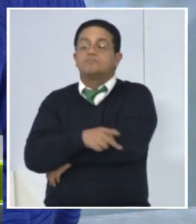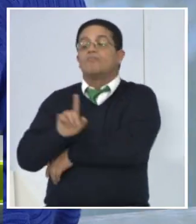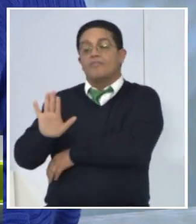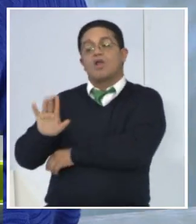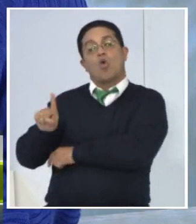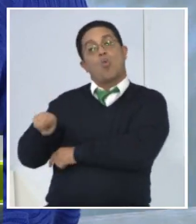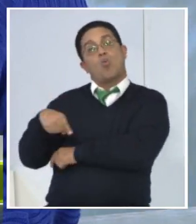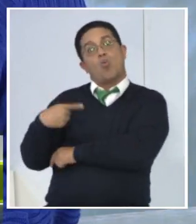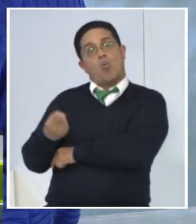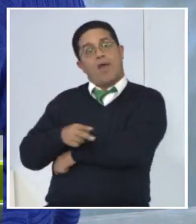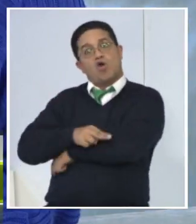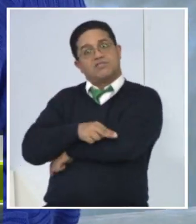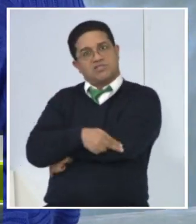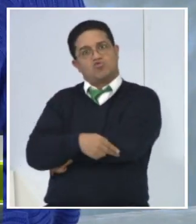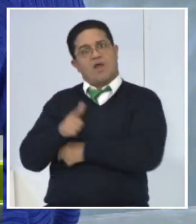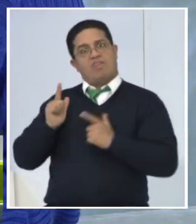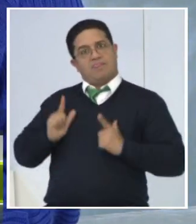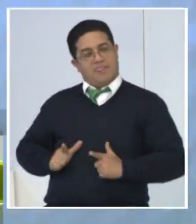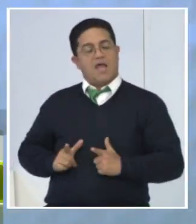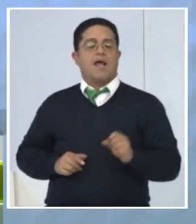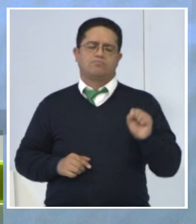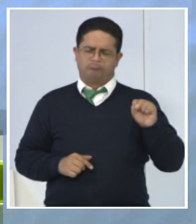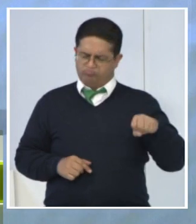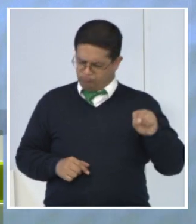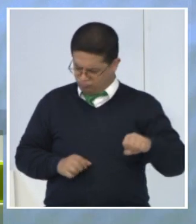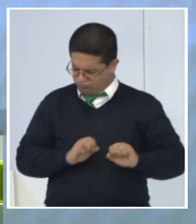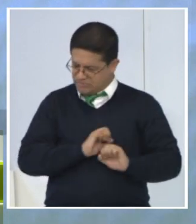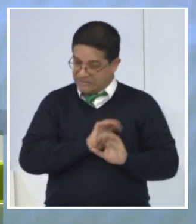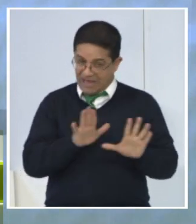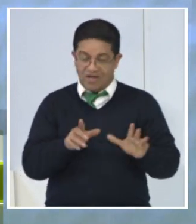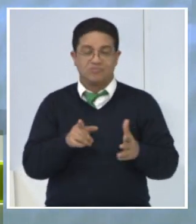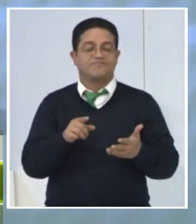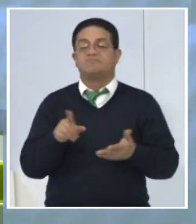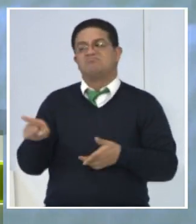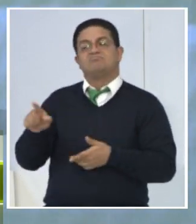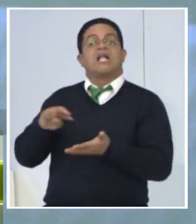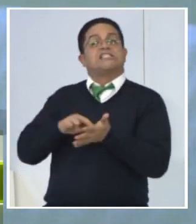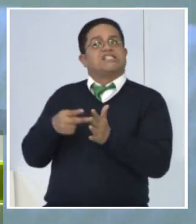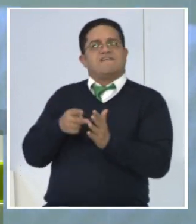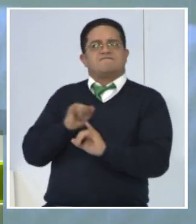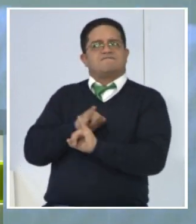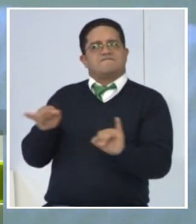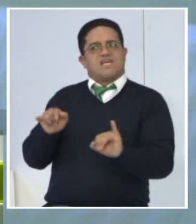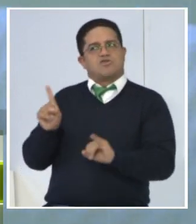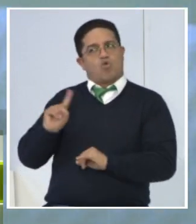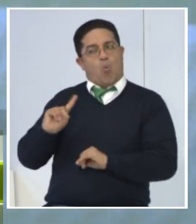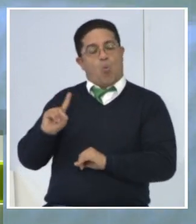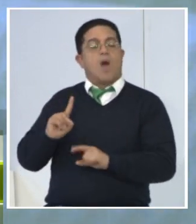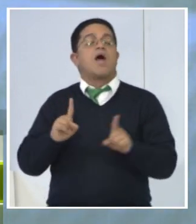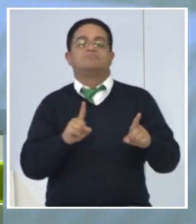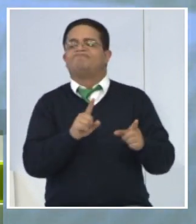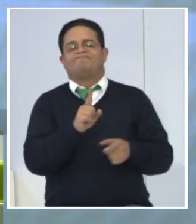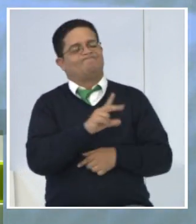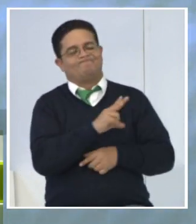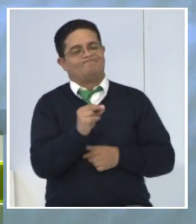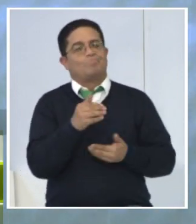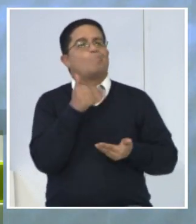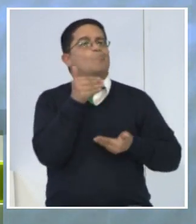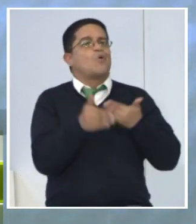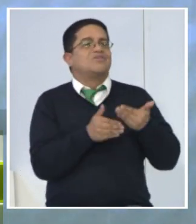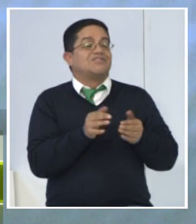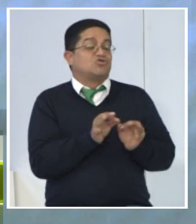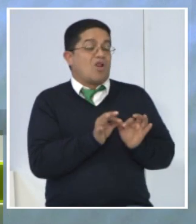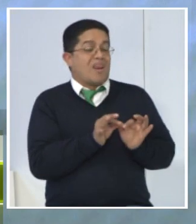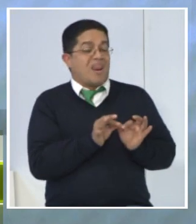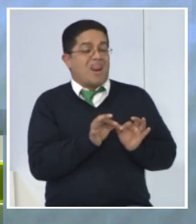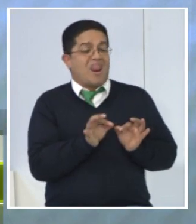cirugía también viene un proceso de rehabilitación. Sí, largo. No ha terminado el proceso en la cirugía. No ha terminado, es un proceso largo, que